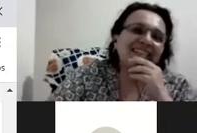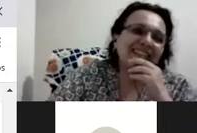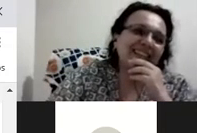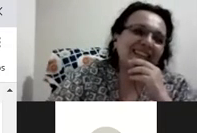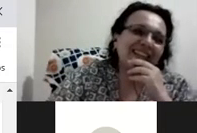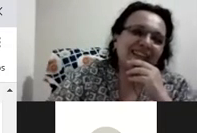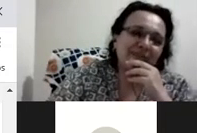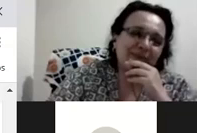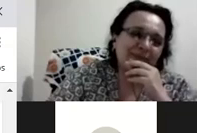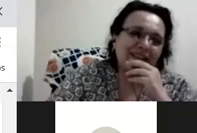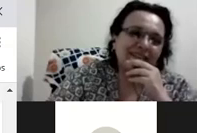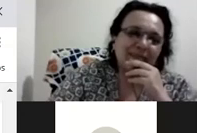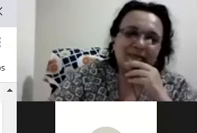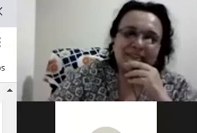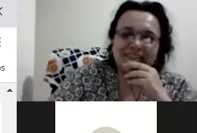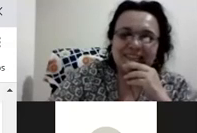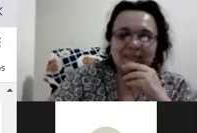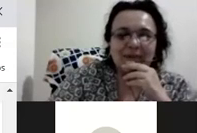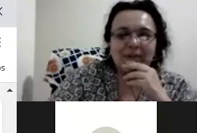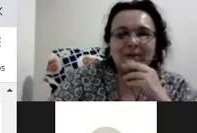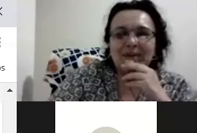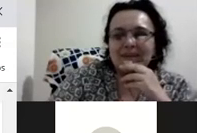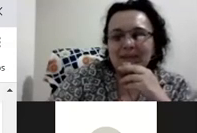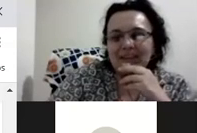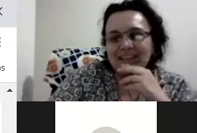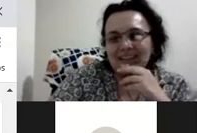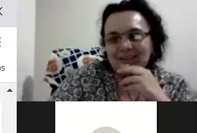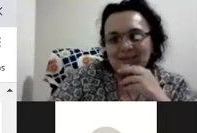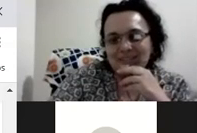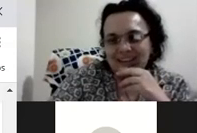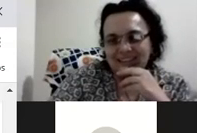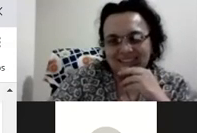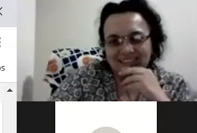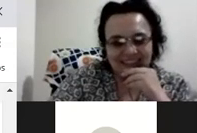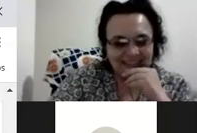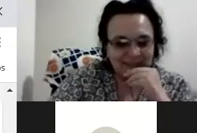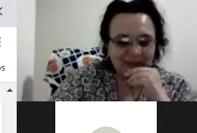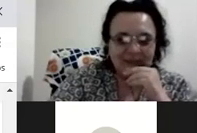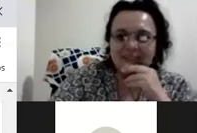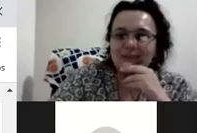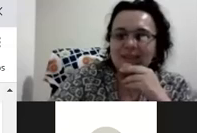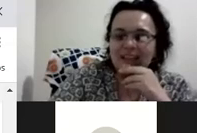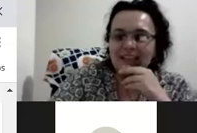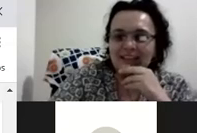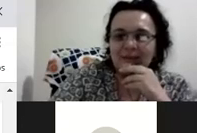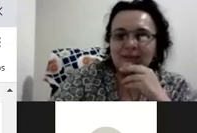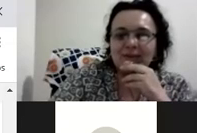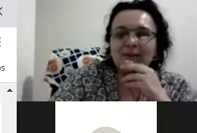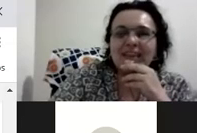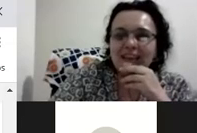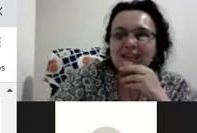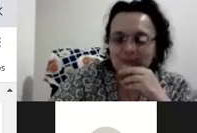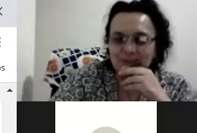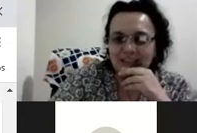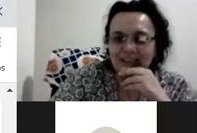Le dicen de tantas formas a ese pobrecita, pero yo nunca me imaginé que chucha le decían. Bueno, y eso no es nada. Cuando